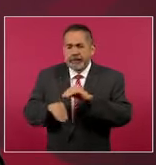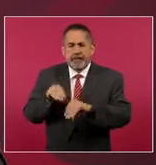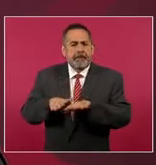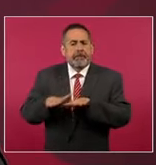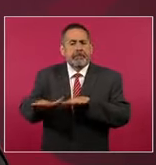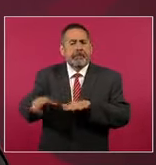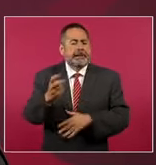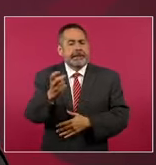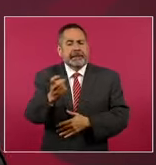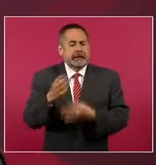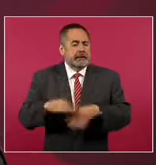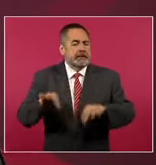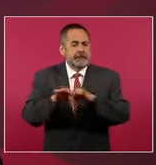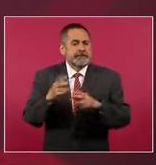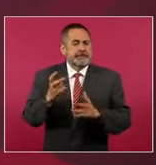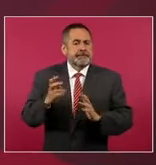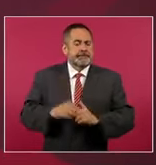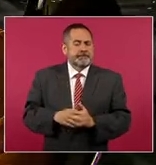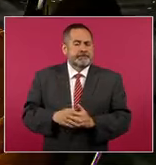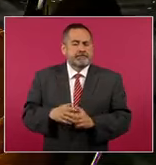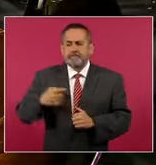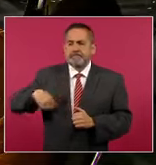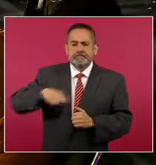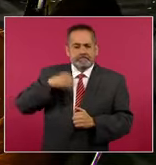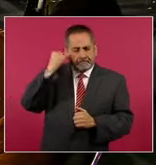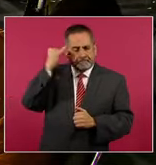también tenemos la filosofía,